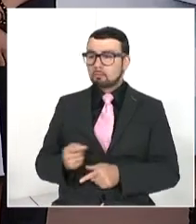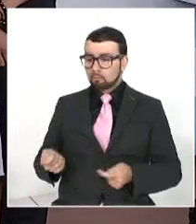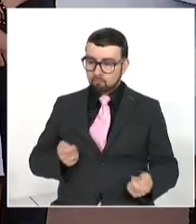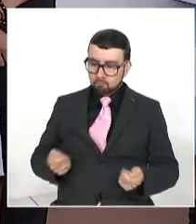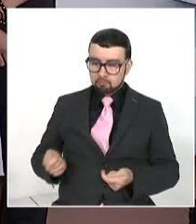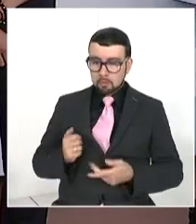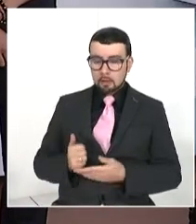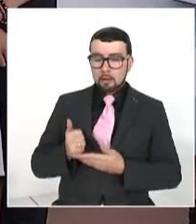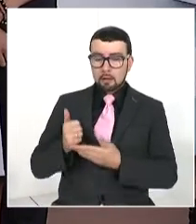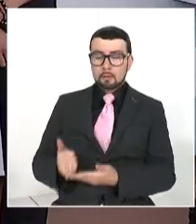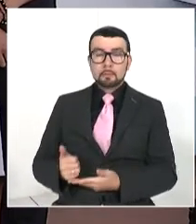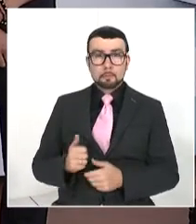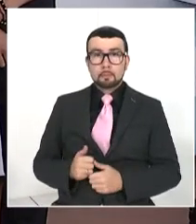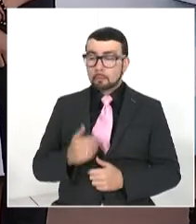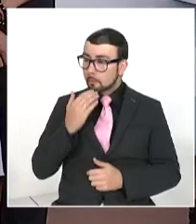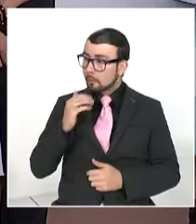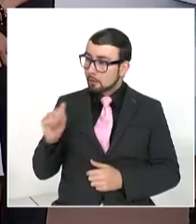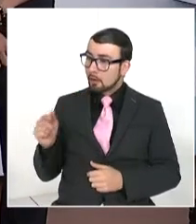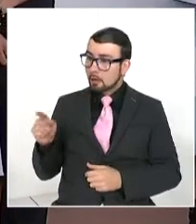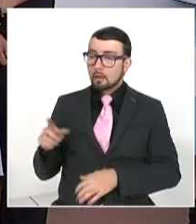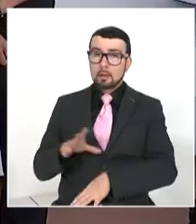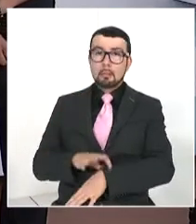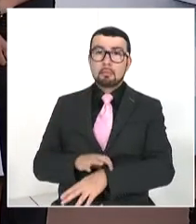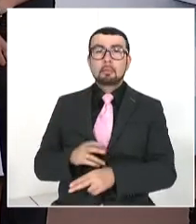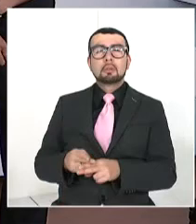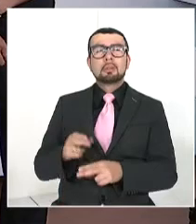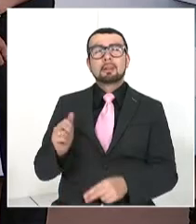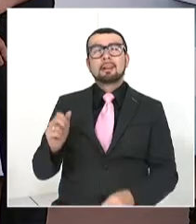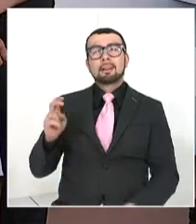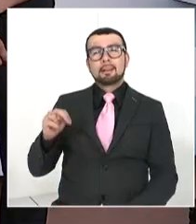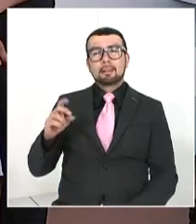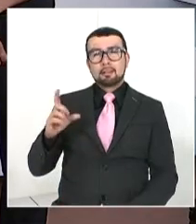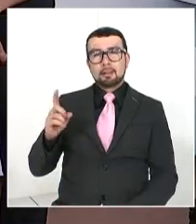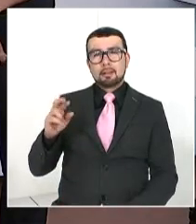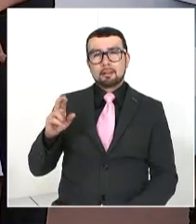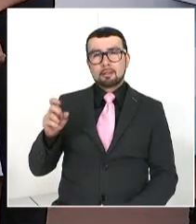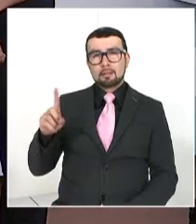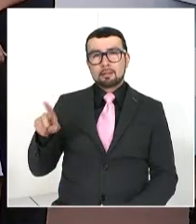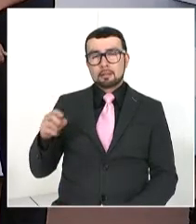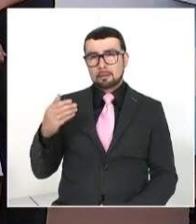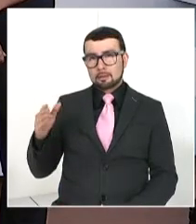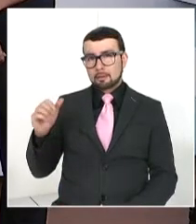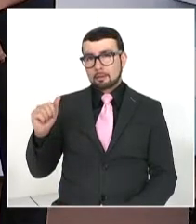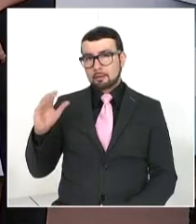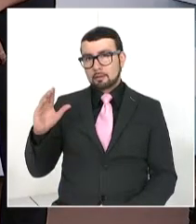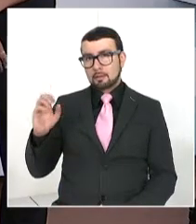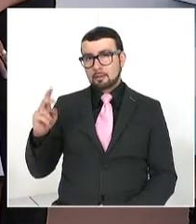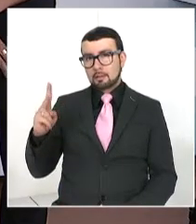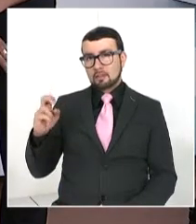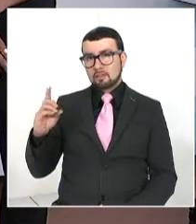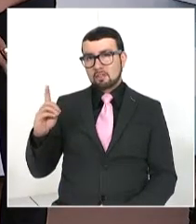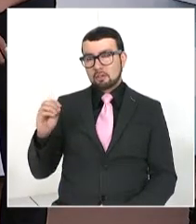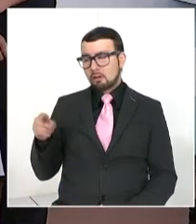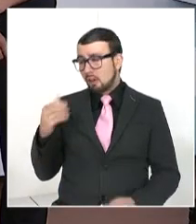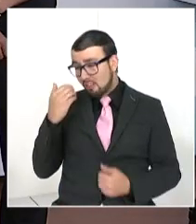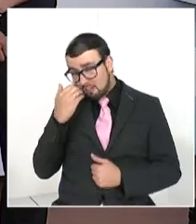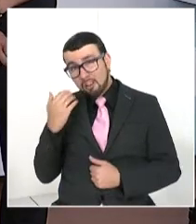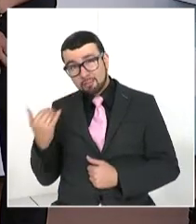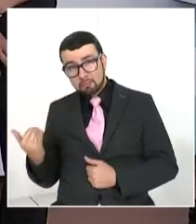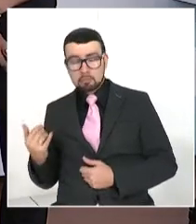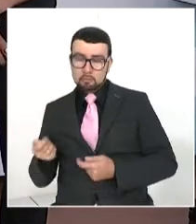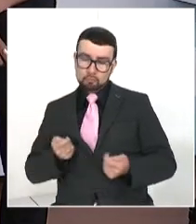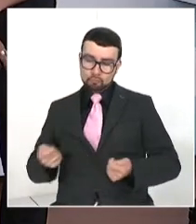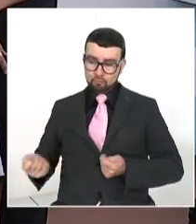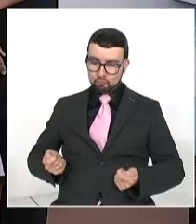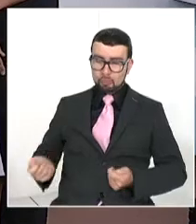este caso como la del médico Andrés y Acevedo, y como muchos otros pacientes que están en